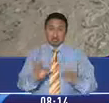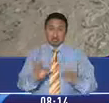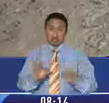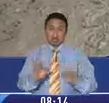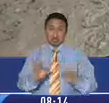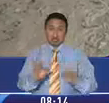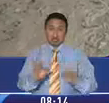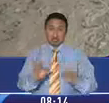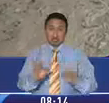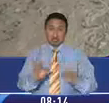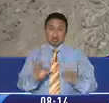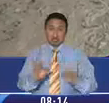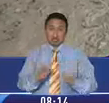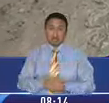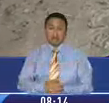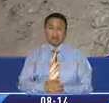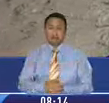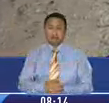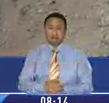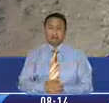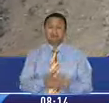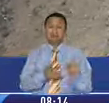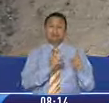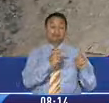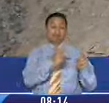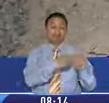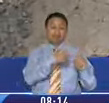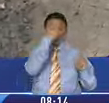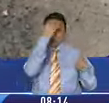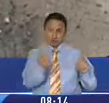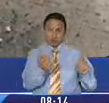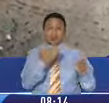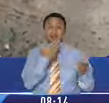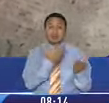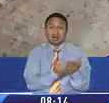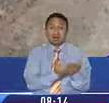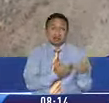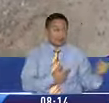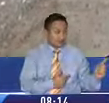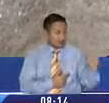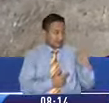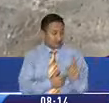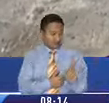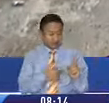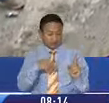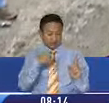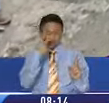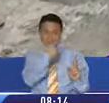Buenos días, señorita, muchas gracias por venir a